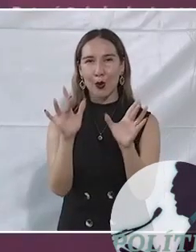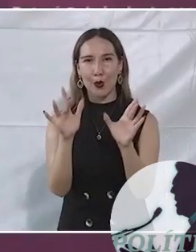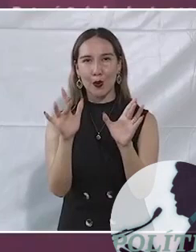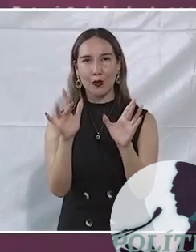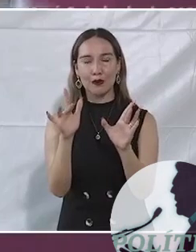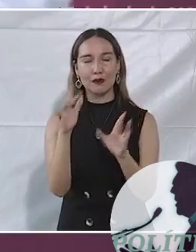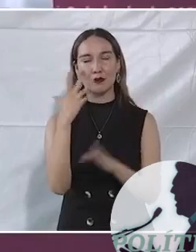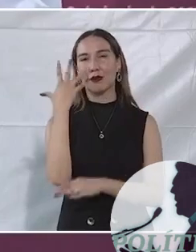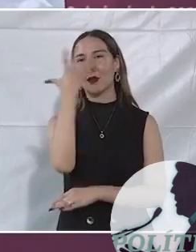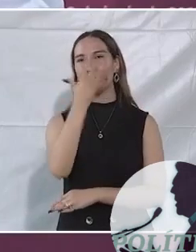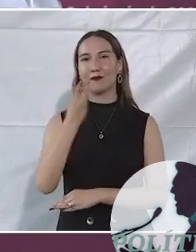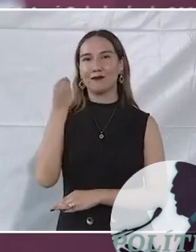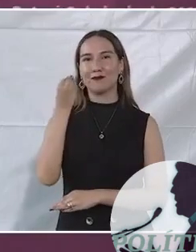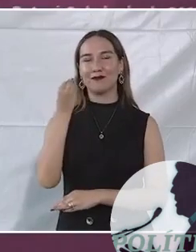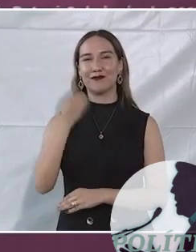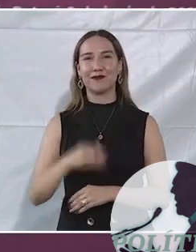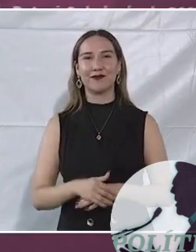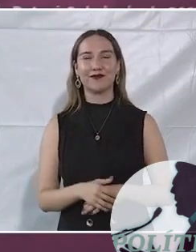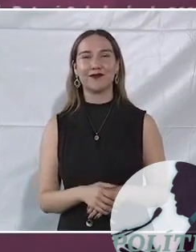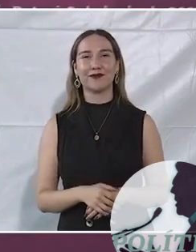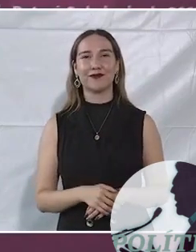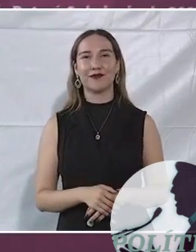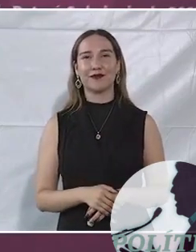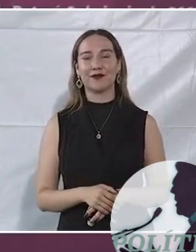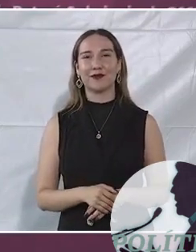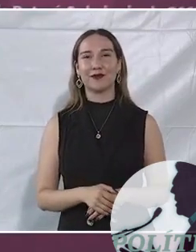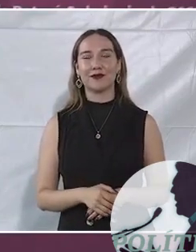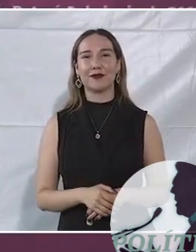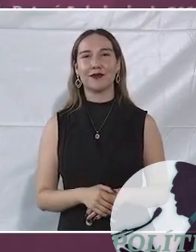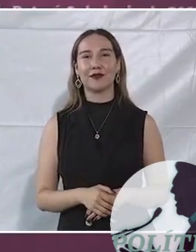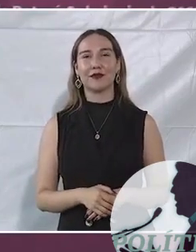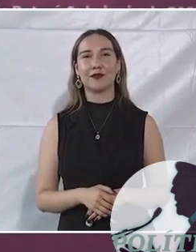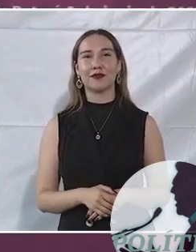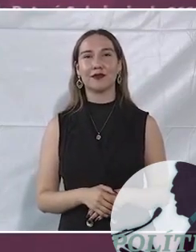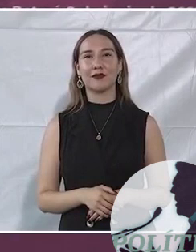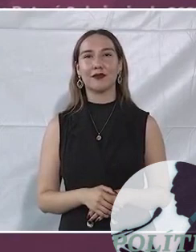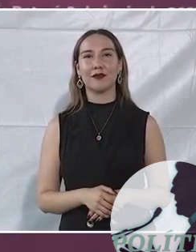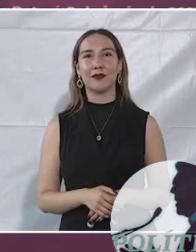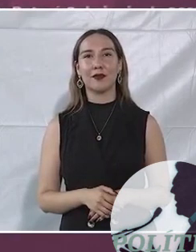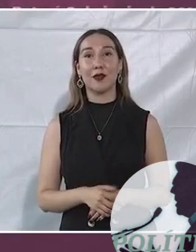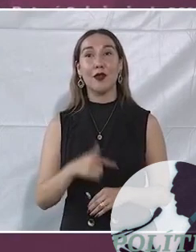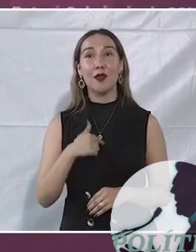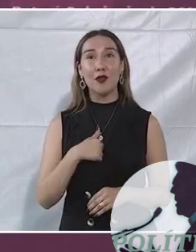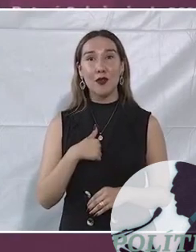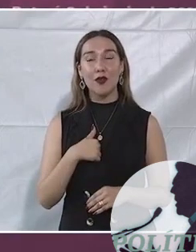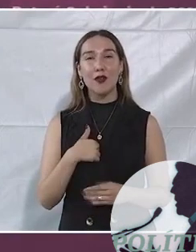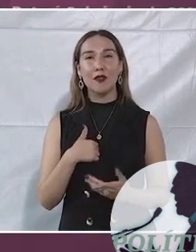Gilitla, aquí he dormido, he descansado, porque